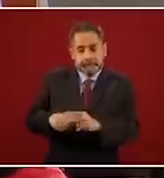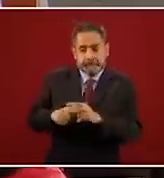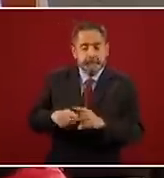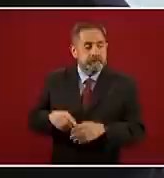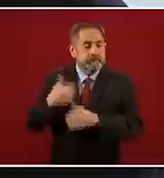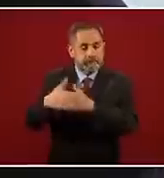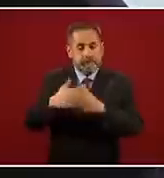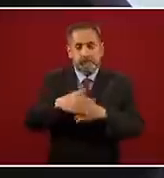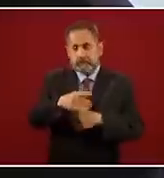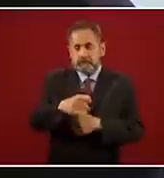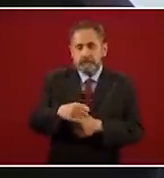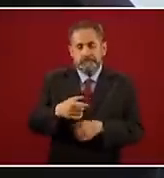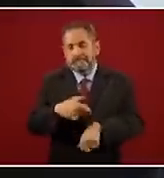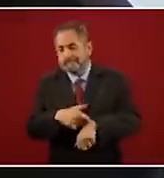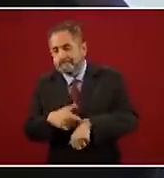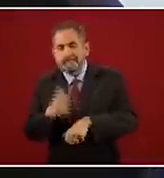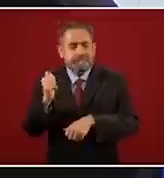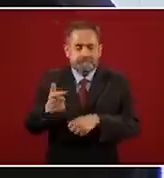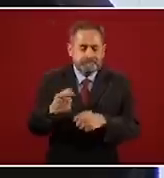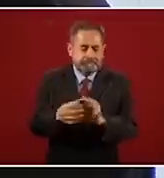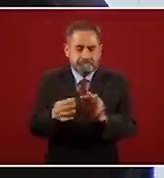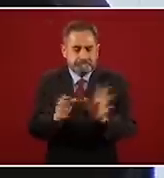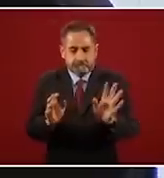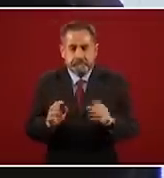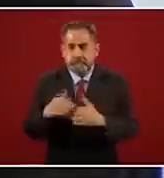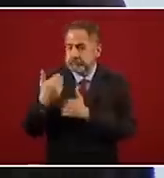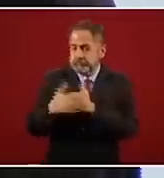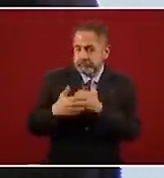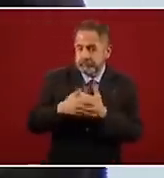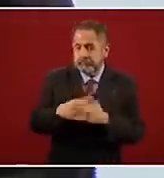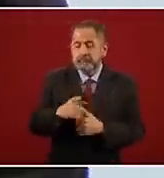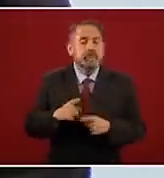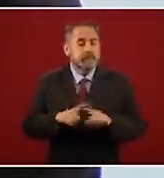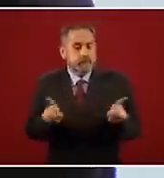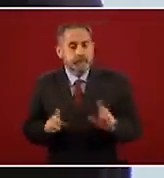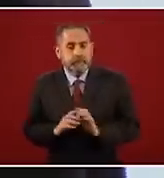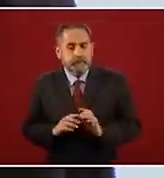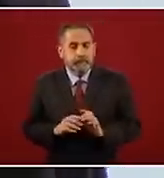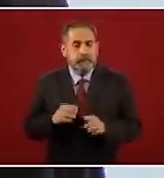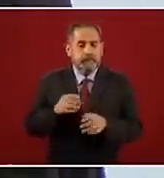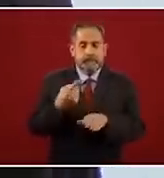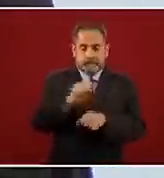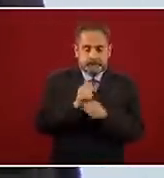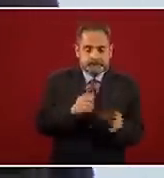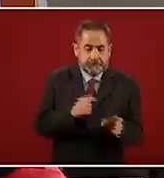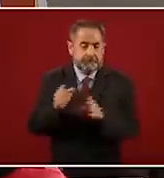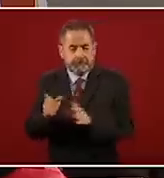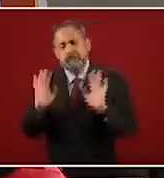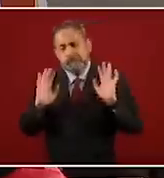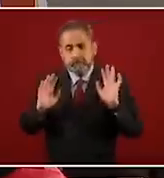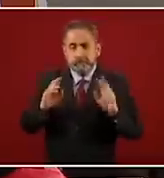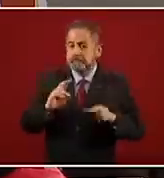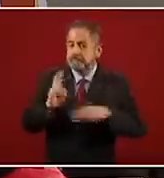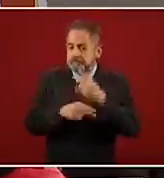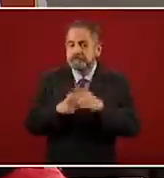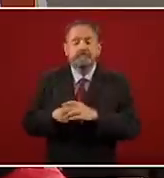estos pozos que no pudieron entrar por razones de tiempo y algunas otras situaciones, hubo un diferimiento en semanas para la entrada,